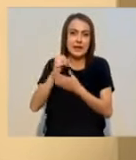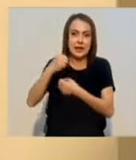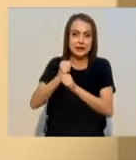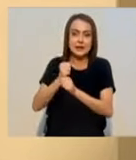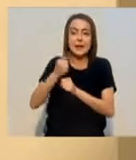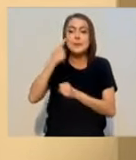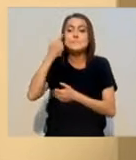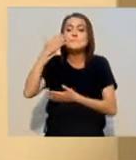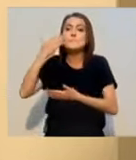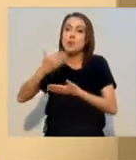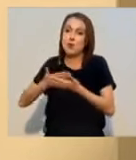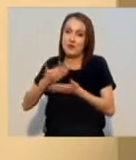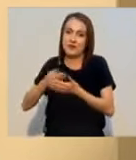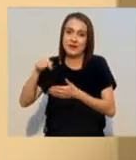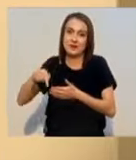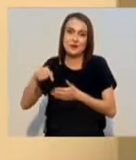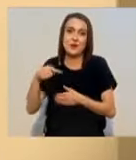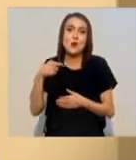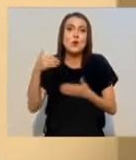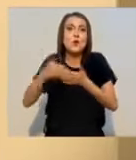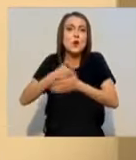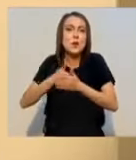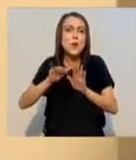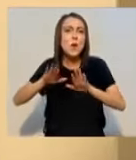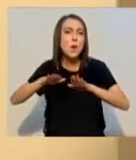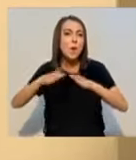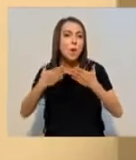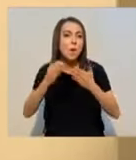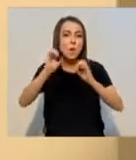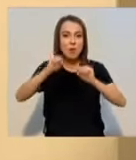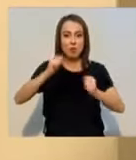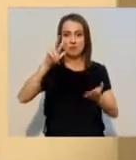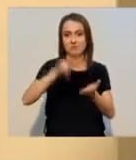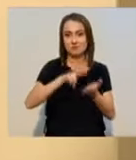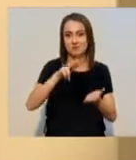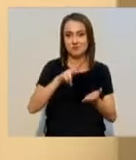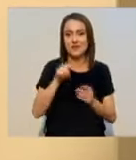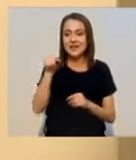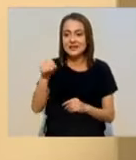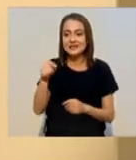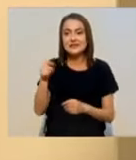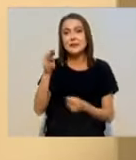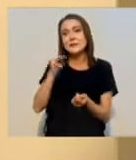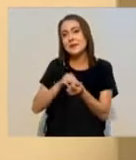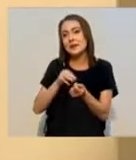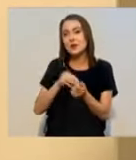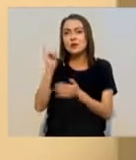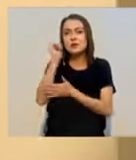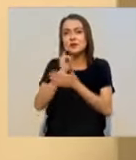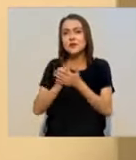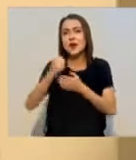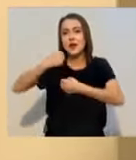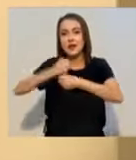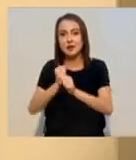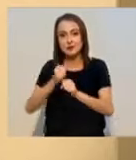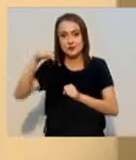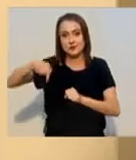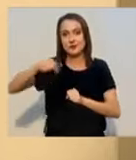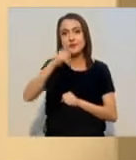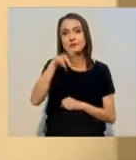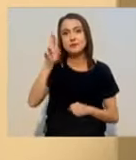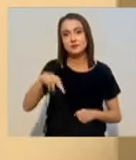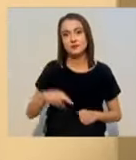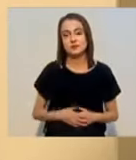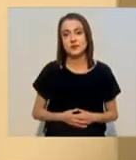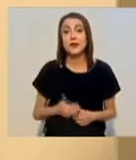todavía está en pruebas. Esto es territorio nuevo de cómo se aprueba un dispositivo médico diseñado y producido en Costa